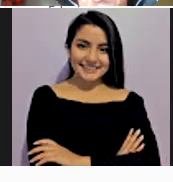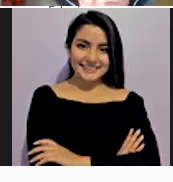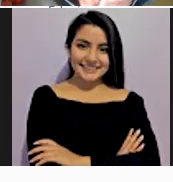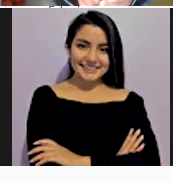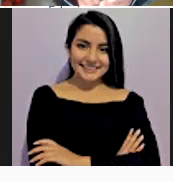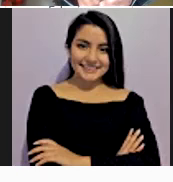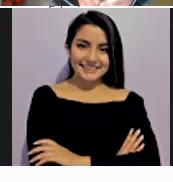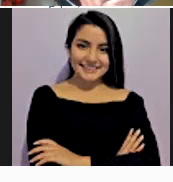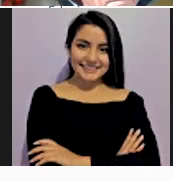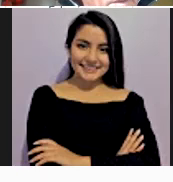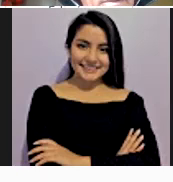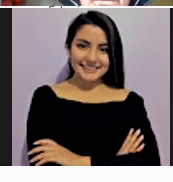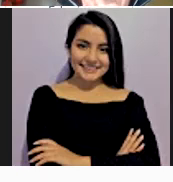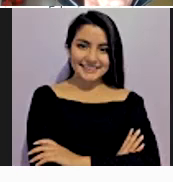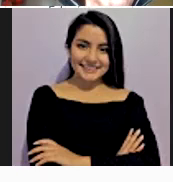Ya.